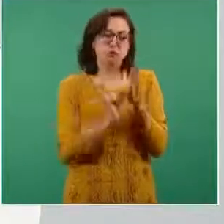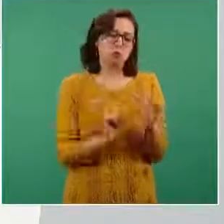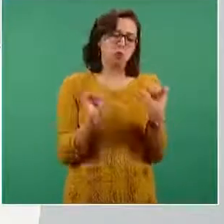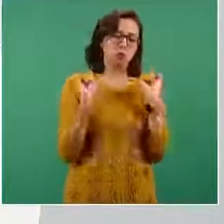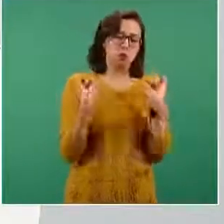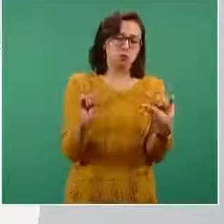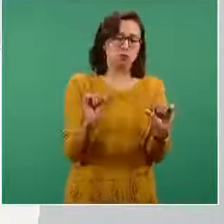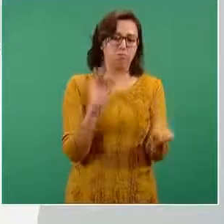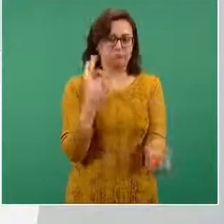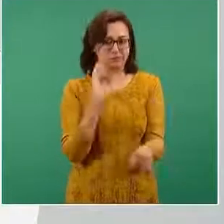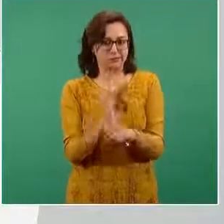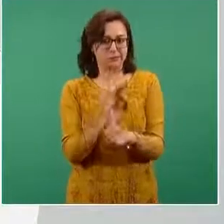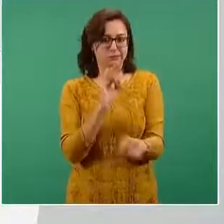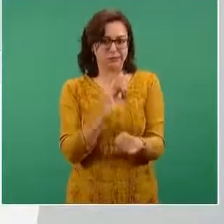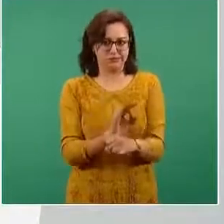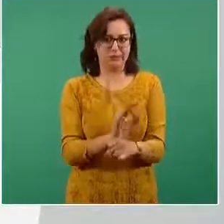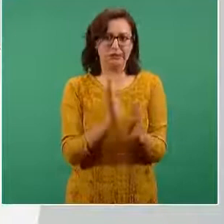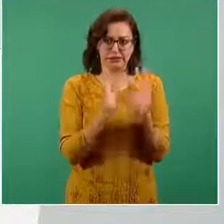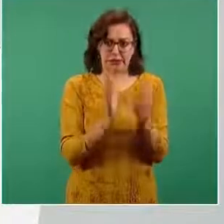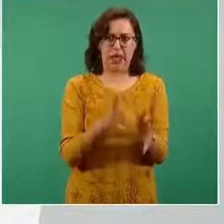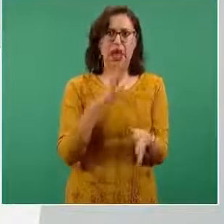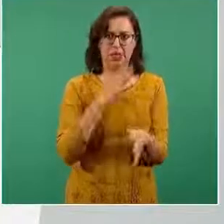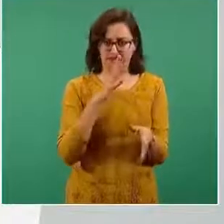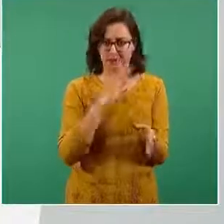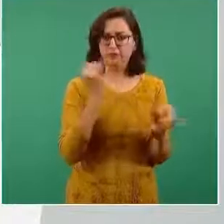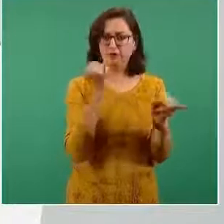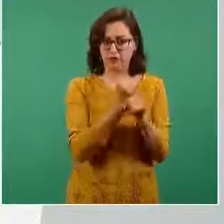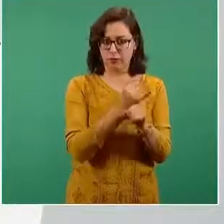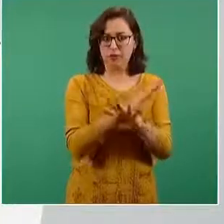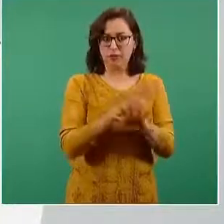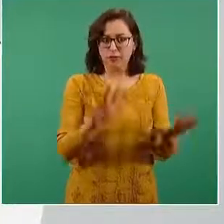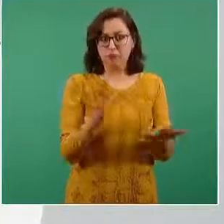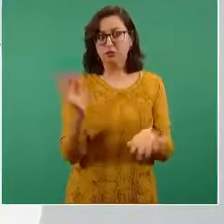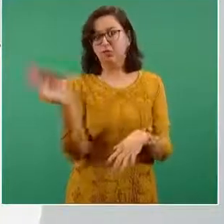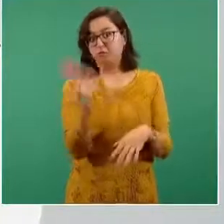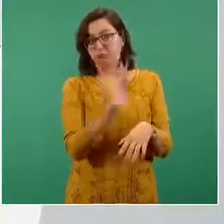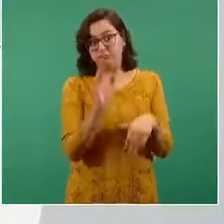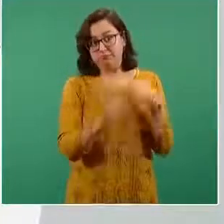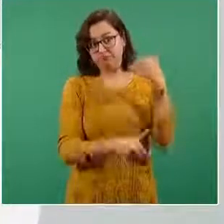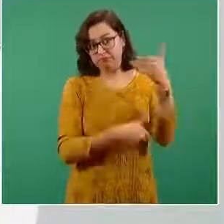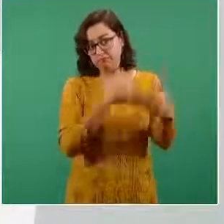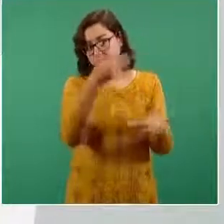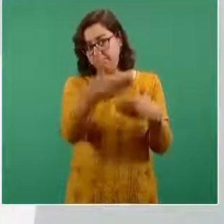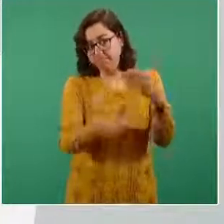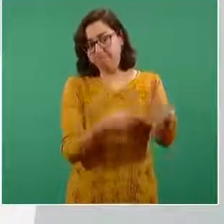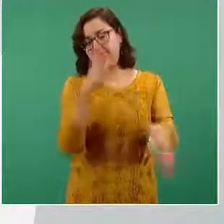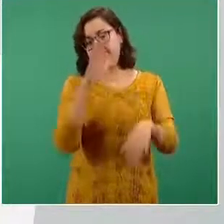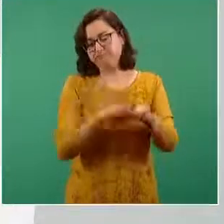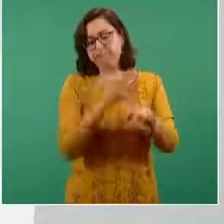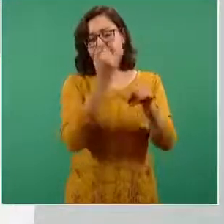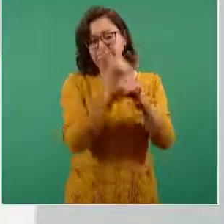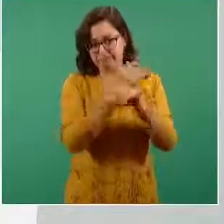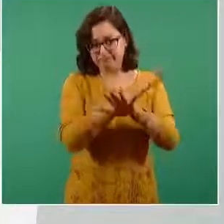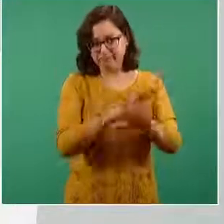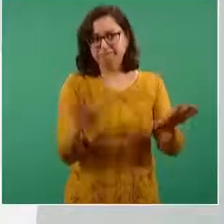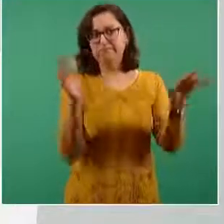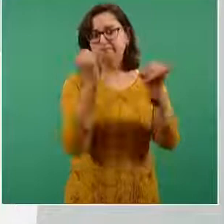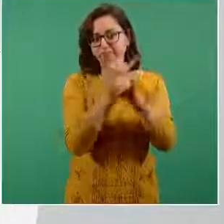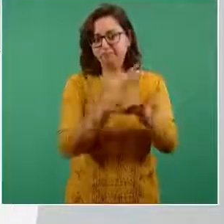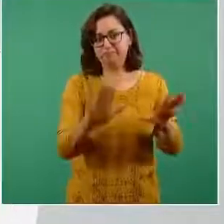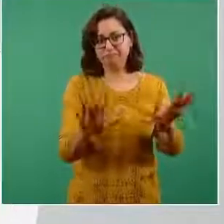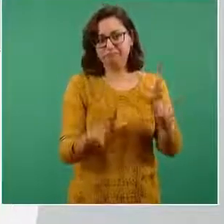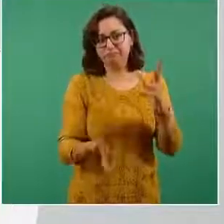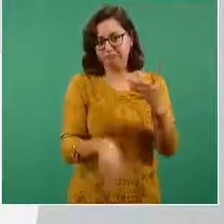ha estado dando un seguimiento. Esto igual más adelante también nos pueden obviamente actualizar